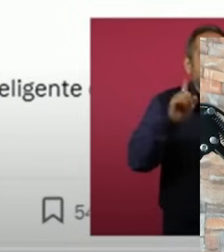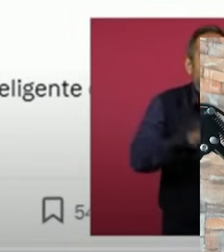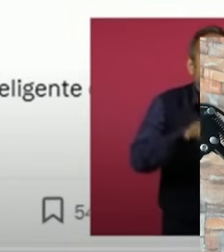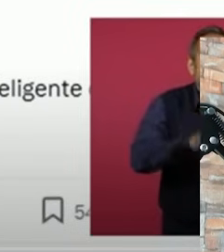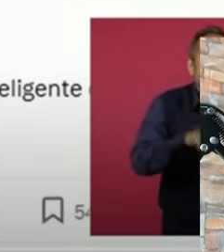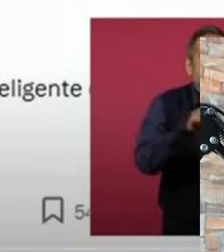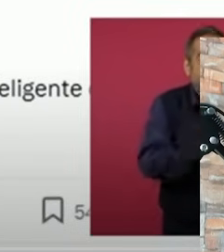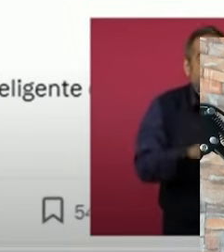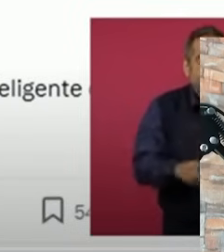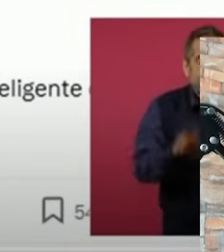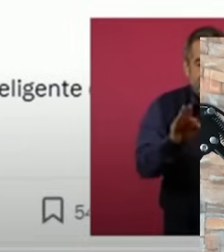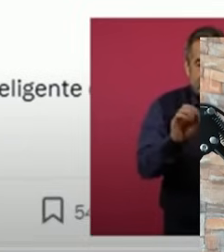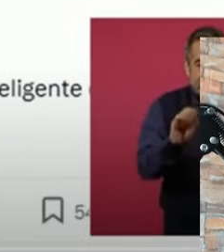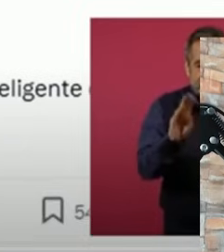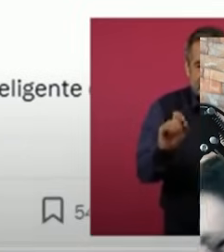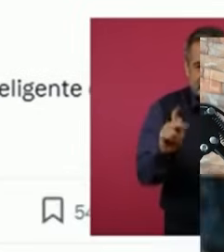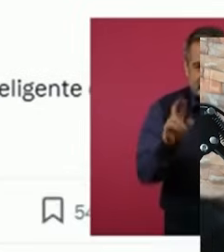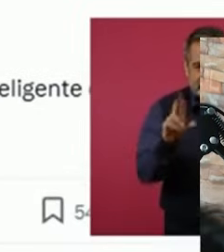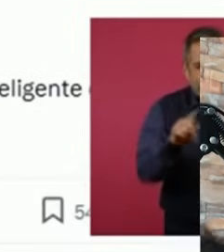Zedillo.